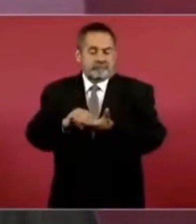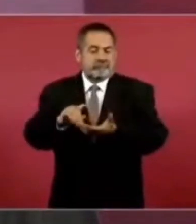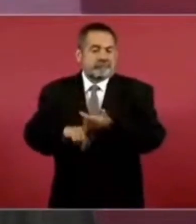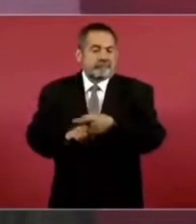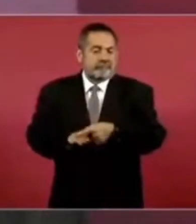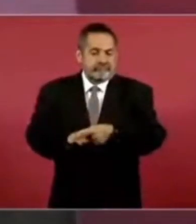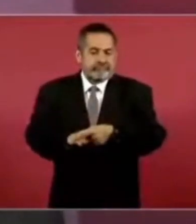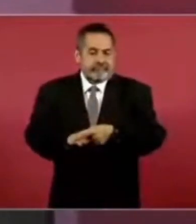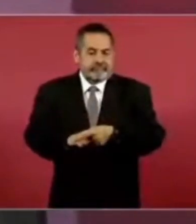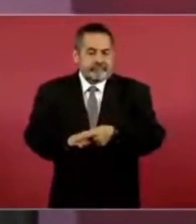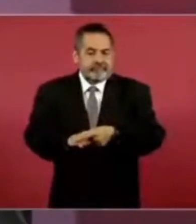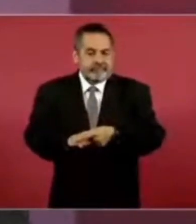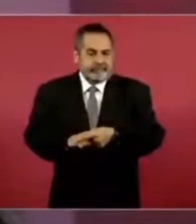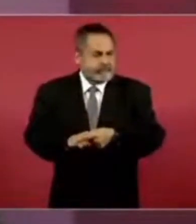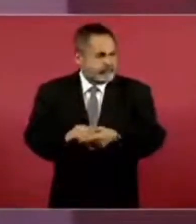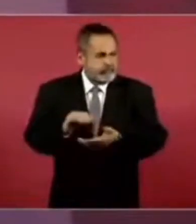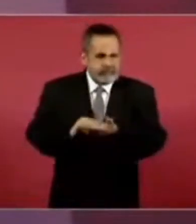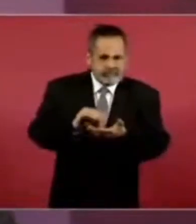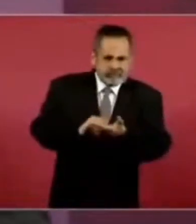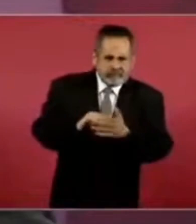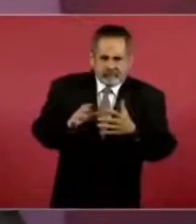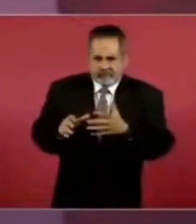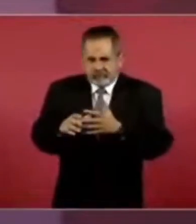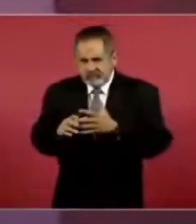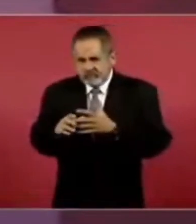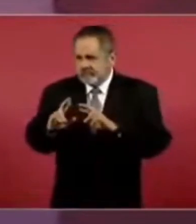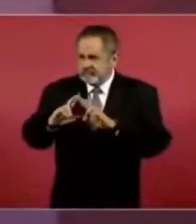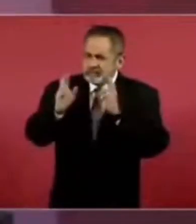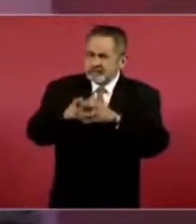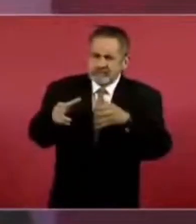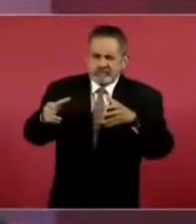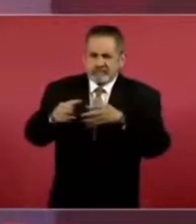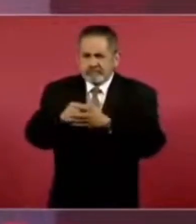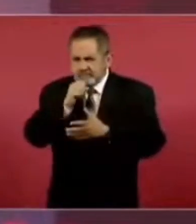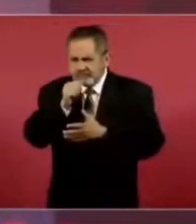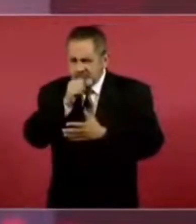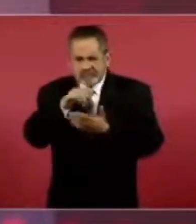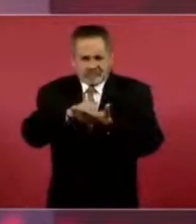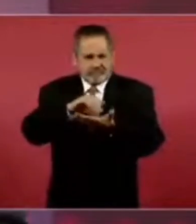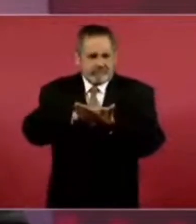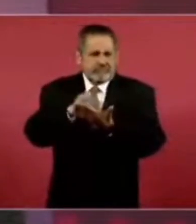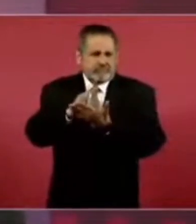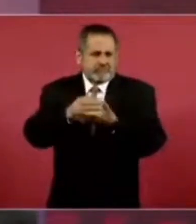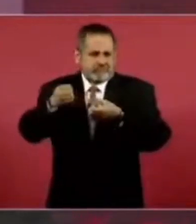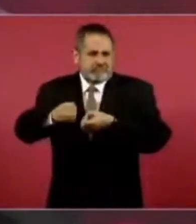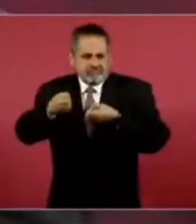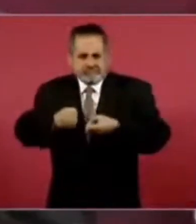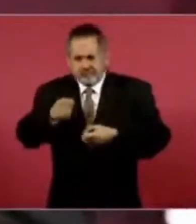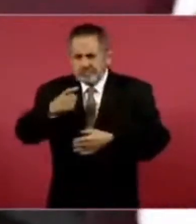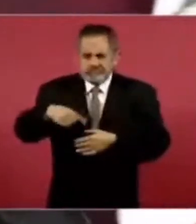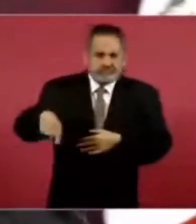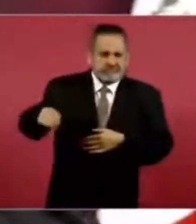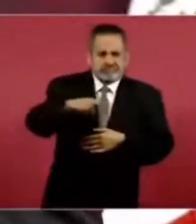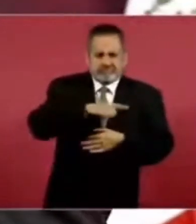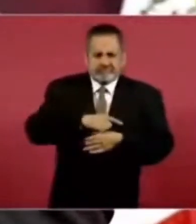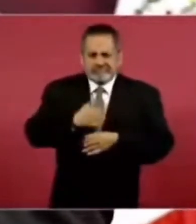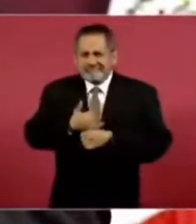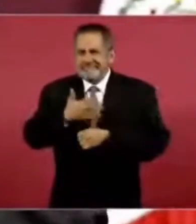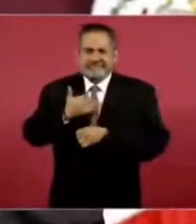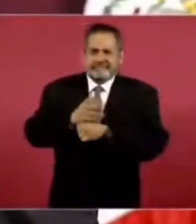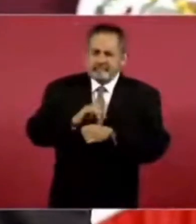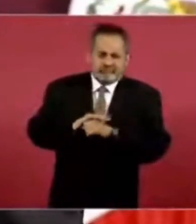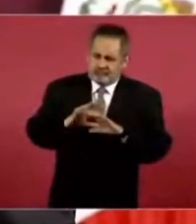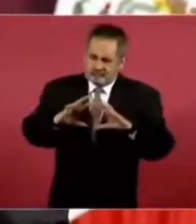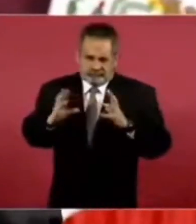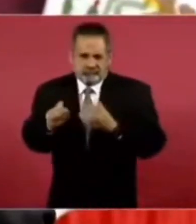y todavía se conserva, aunque no nos hemos podido reunir por cuestiones de agenda, y no todos están inconformes en general.